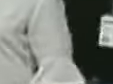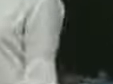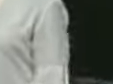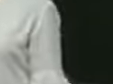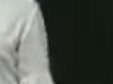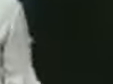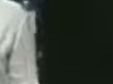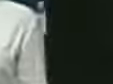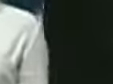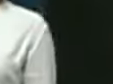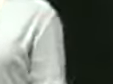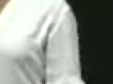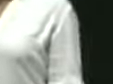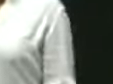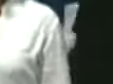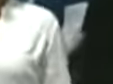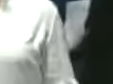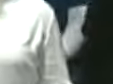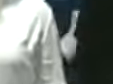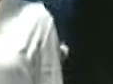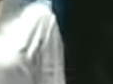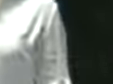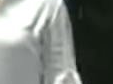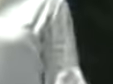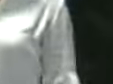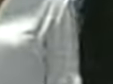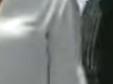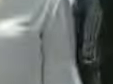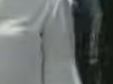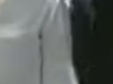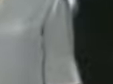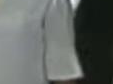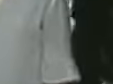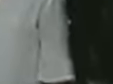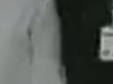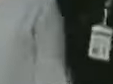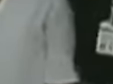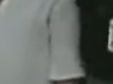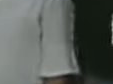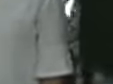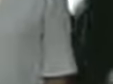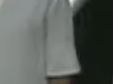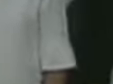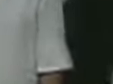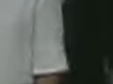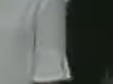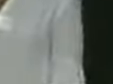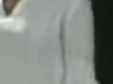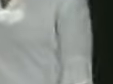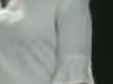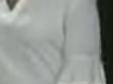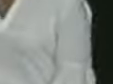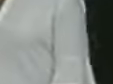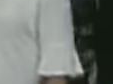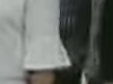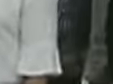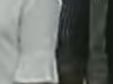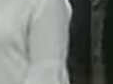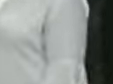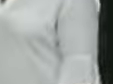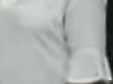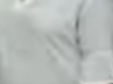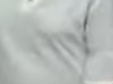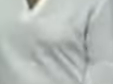nación Educación para la juventud Aquí vamos a ver carreras